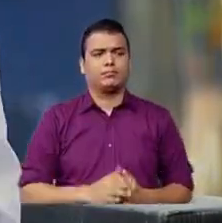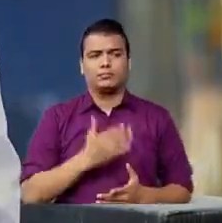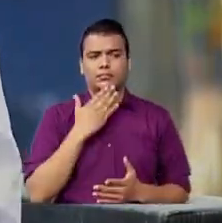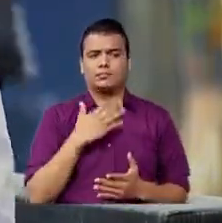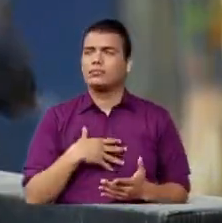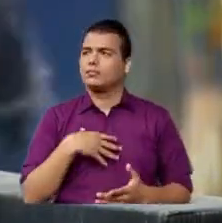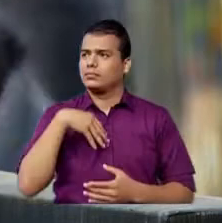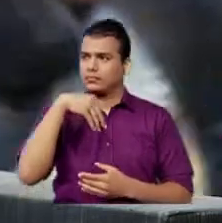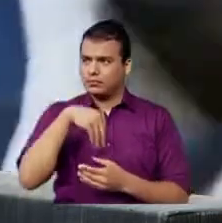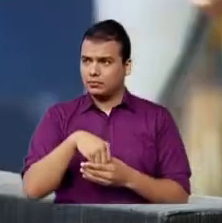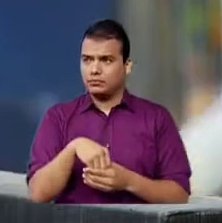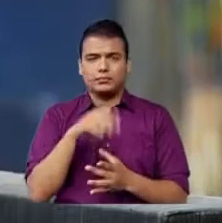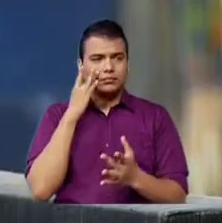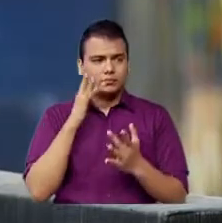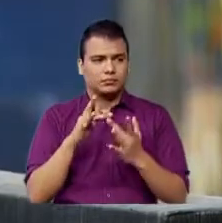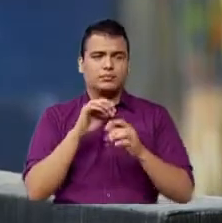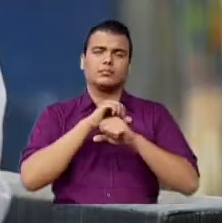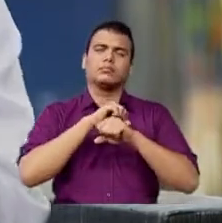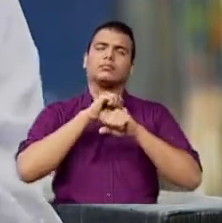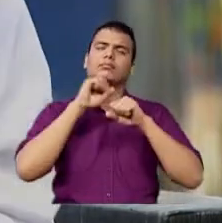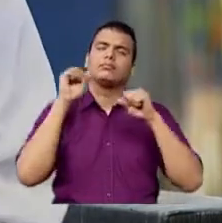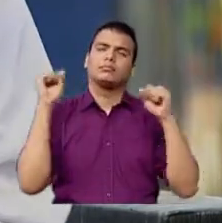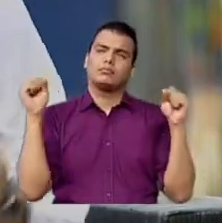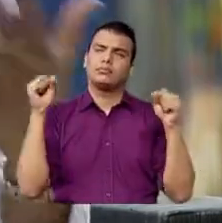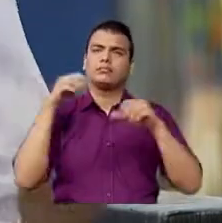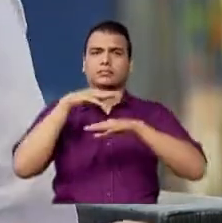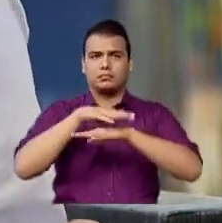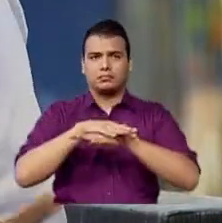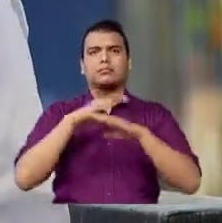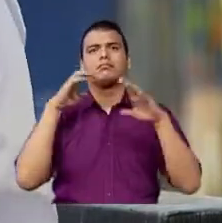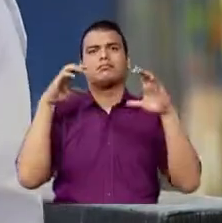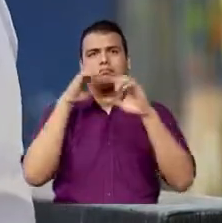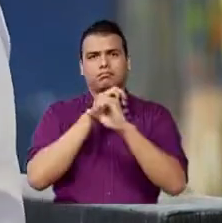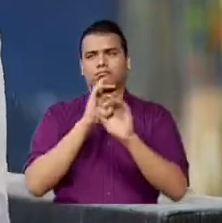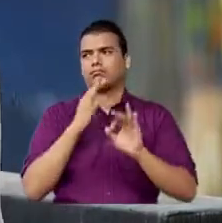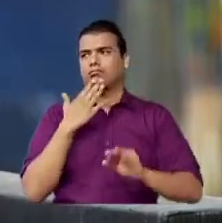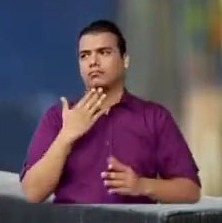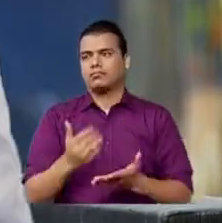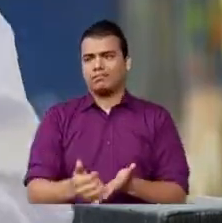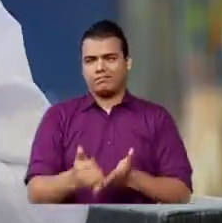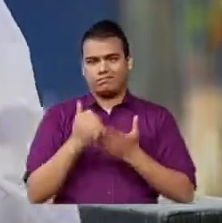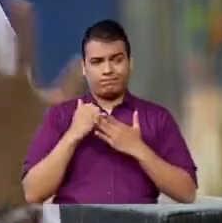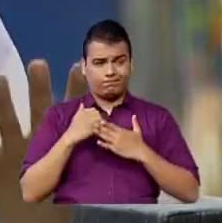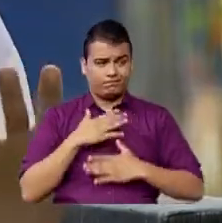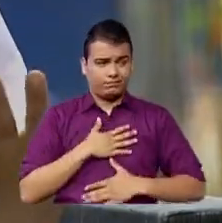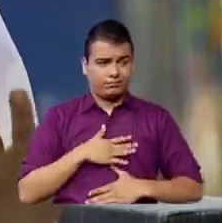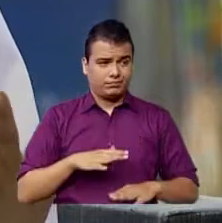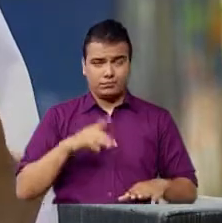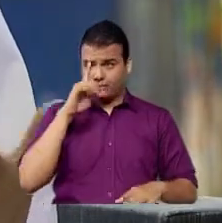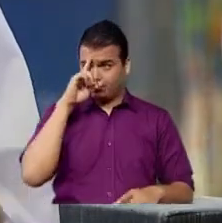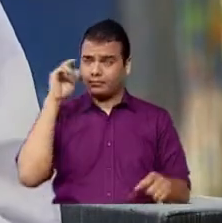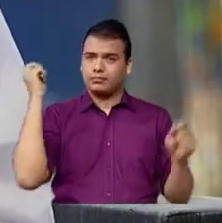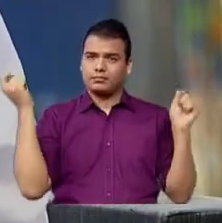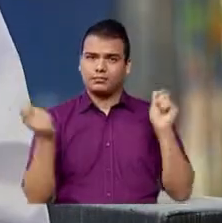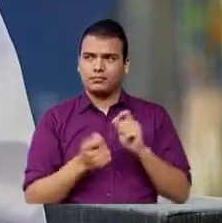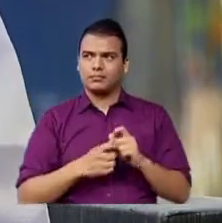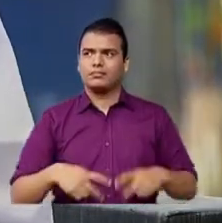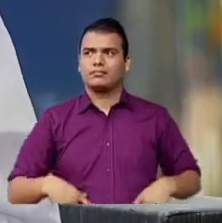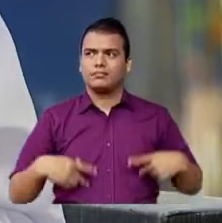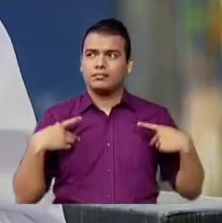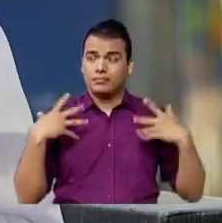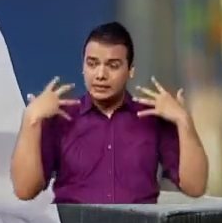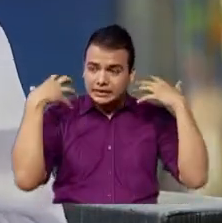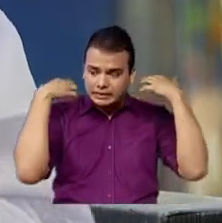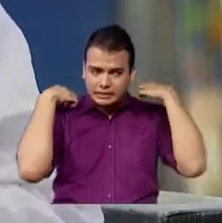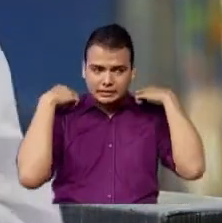un esquema con lo que usted toma por la mañana, toma por la tarde y en la noche. Y eso ayuda a que no solo cambiemos la perspectiva de la vida, sino que el estrés no